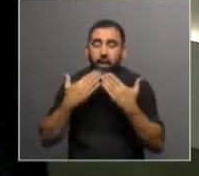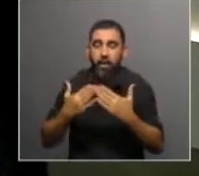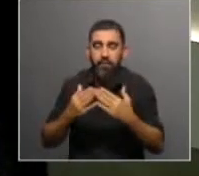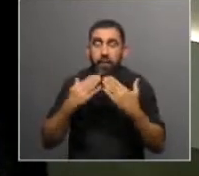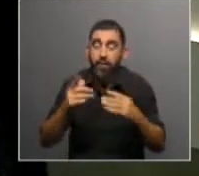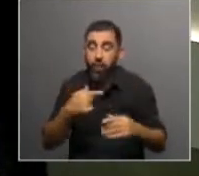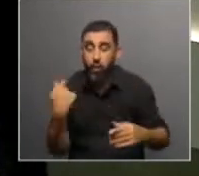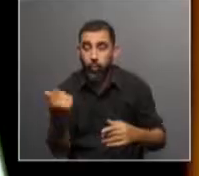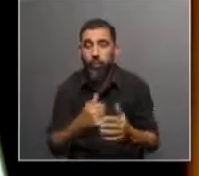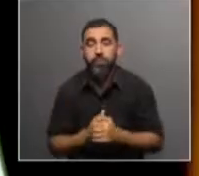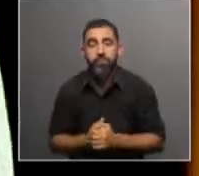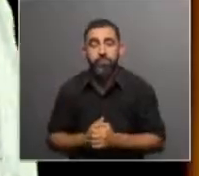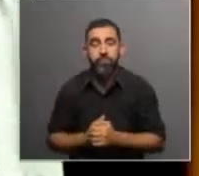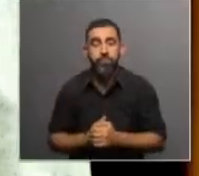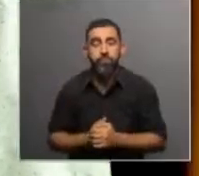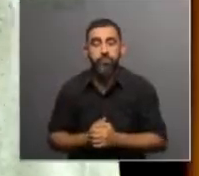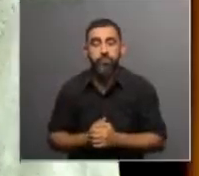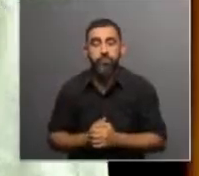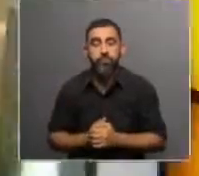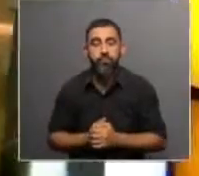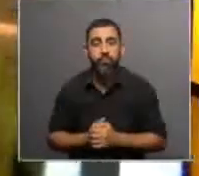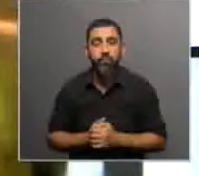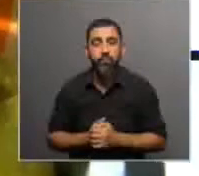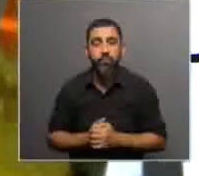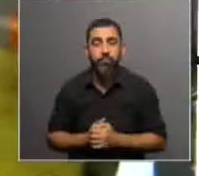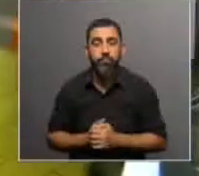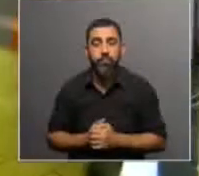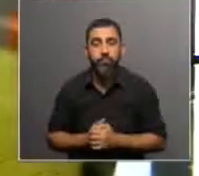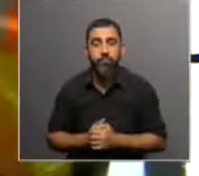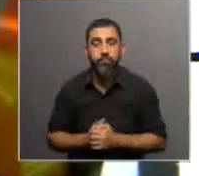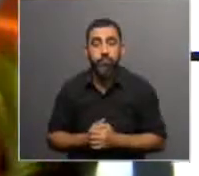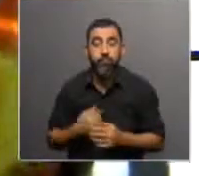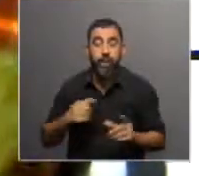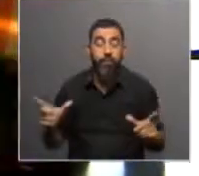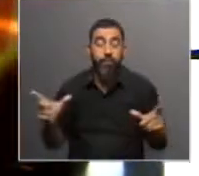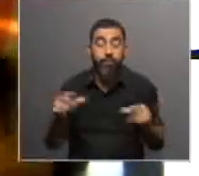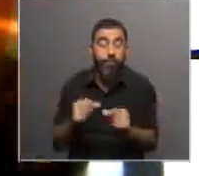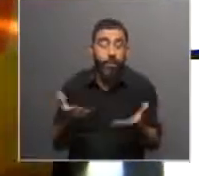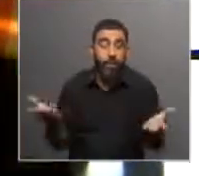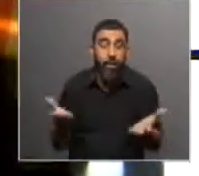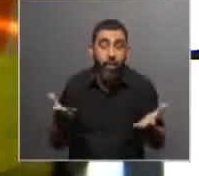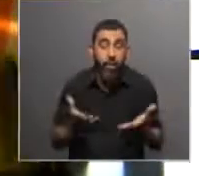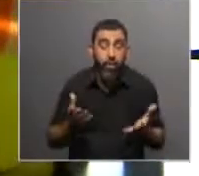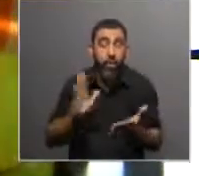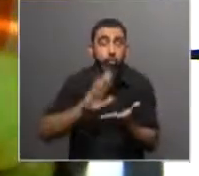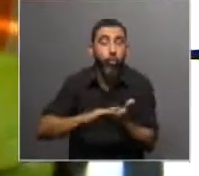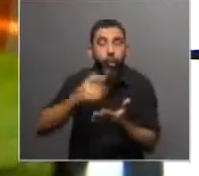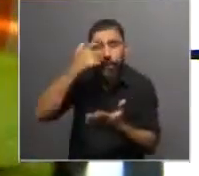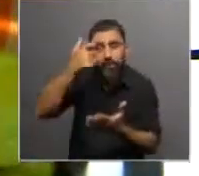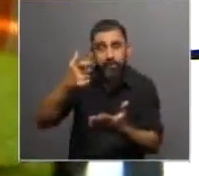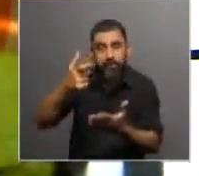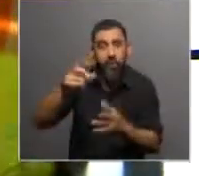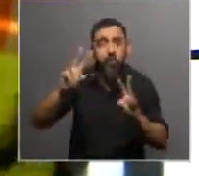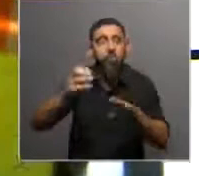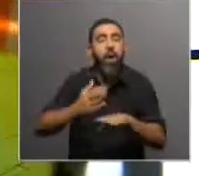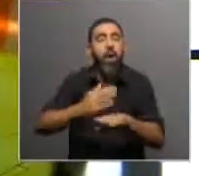Muchísimas gracias. Gracias a vos, Juan. Hasta pronto. Hasta pronto. Y nos vamos, cerramos sobre ciencia con algo que un poco